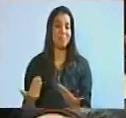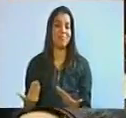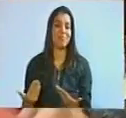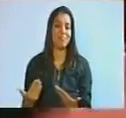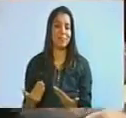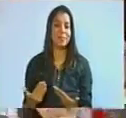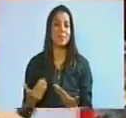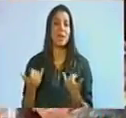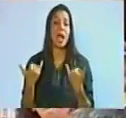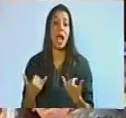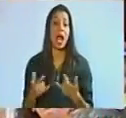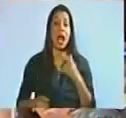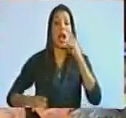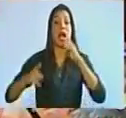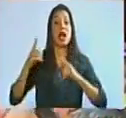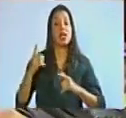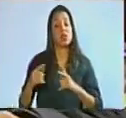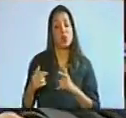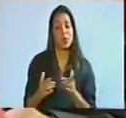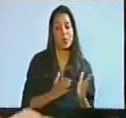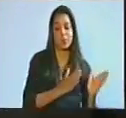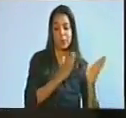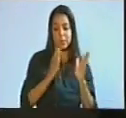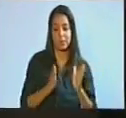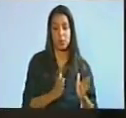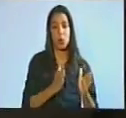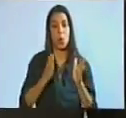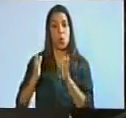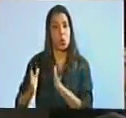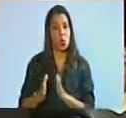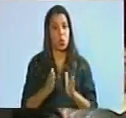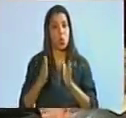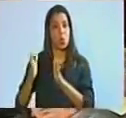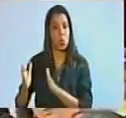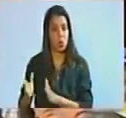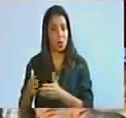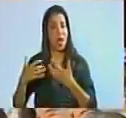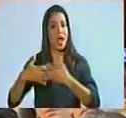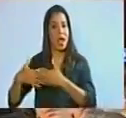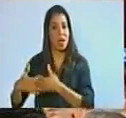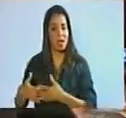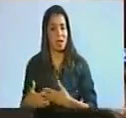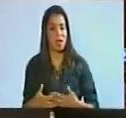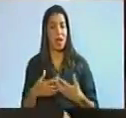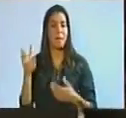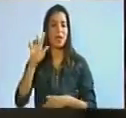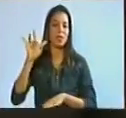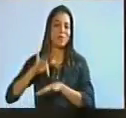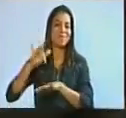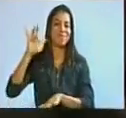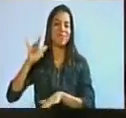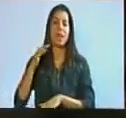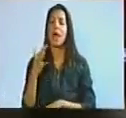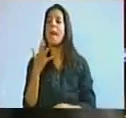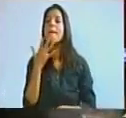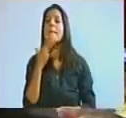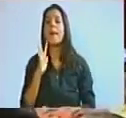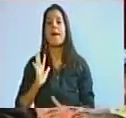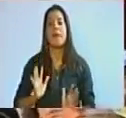elementos de orden coyuntural que están afectando seriamente a la economía venezolana. En primer lugar, una caída